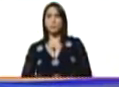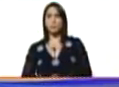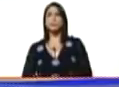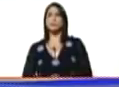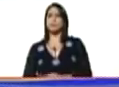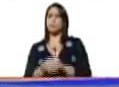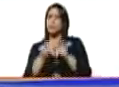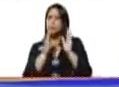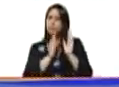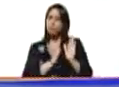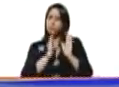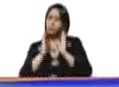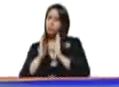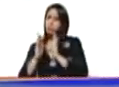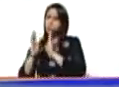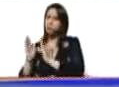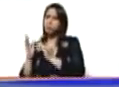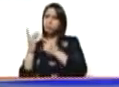minuciosa, detallista.